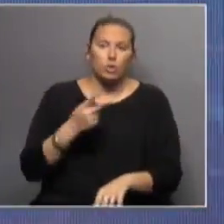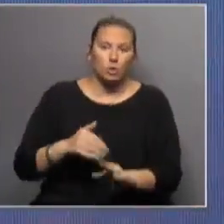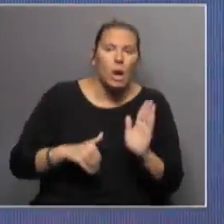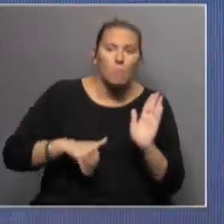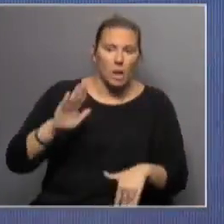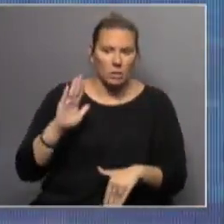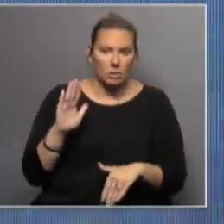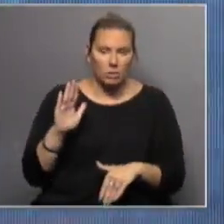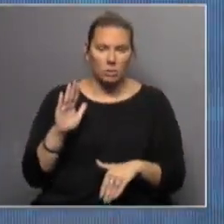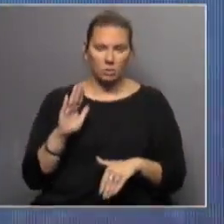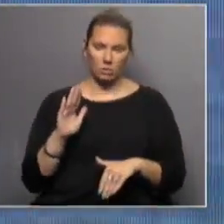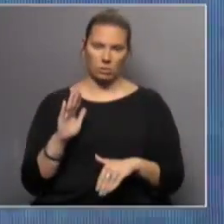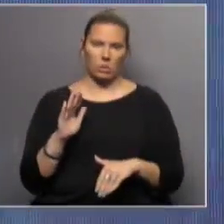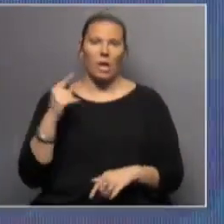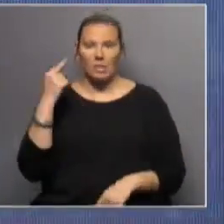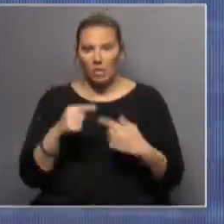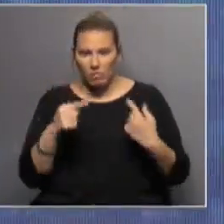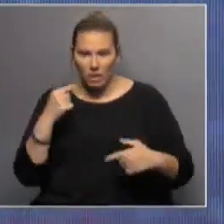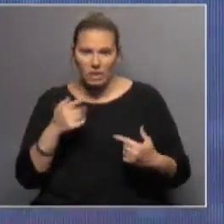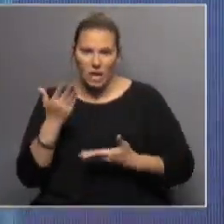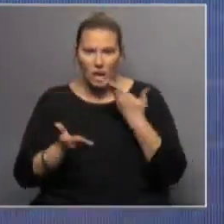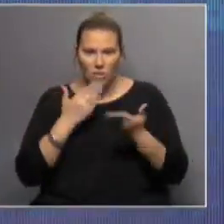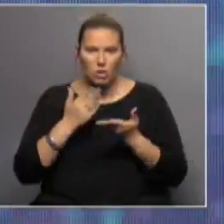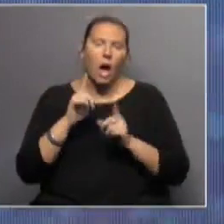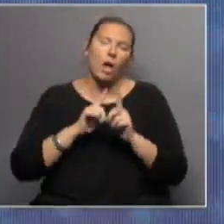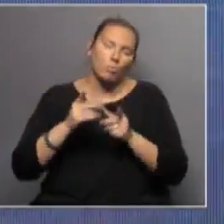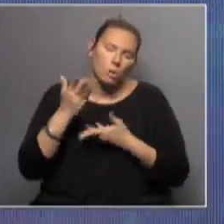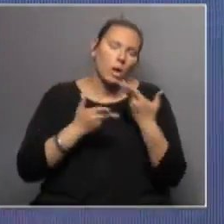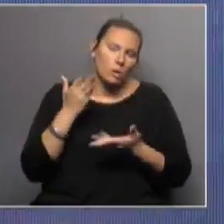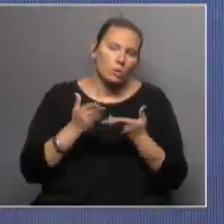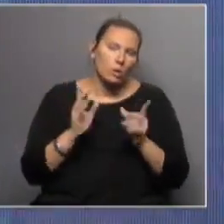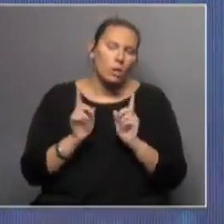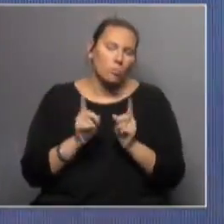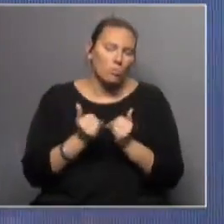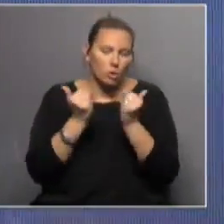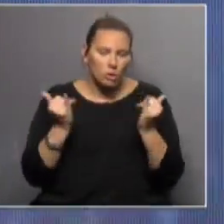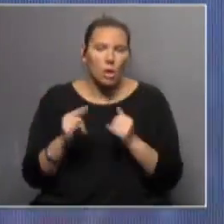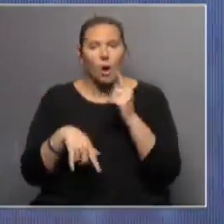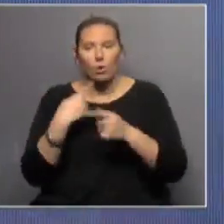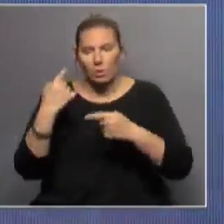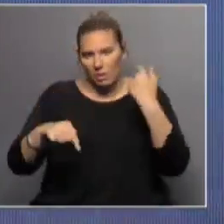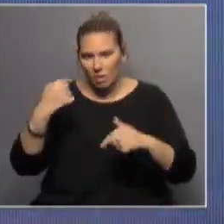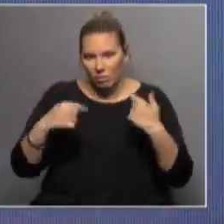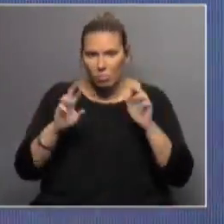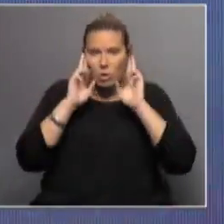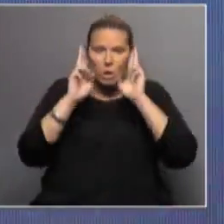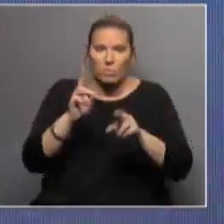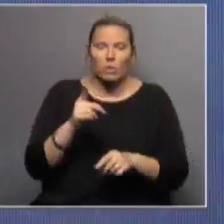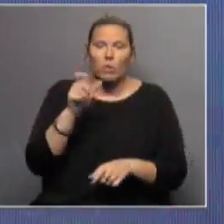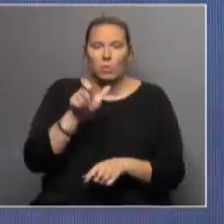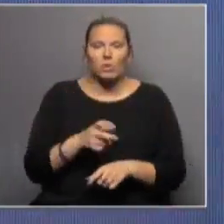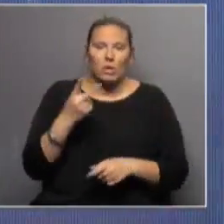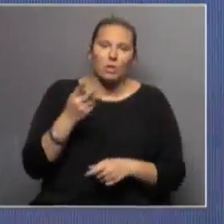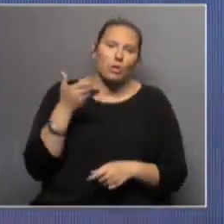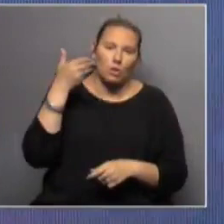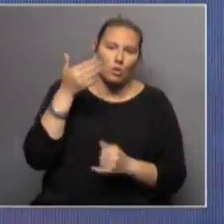día, distinto repertorio, algunas canciones, por supuesto, estarán los 2 días y otras variarán por respeto a quienes vayan los 2 días.